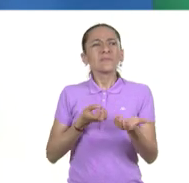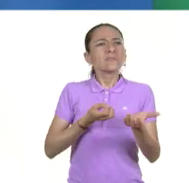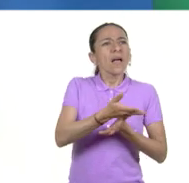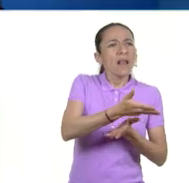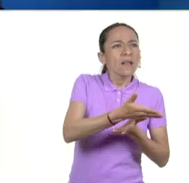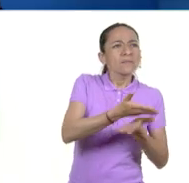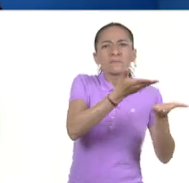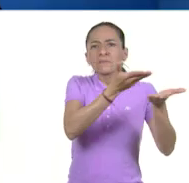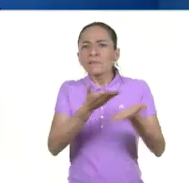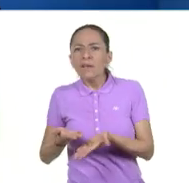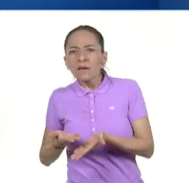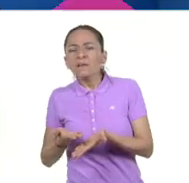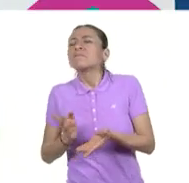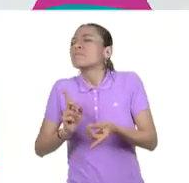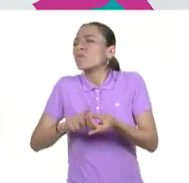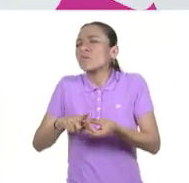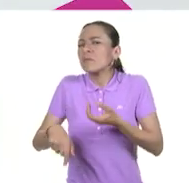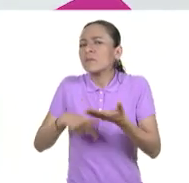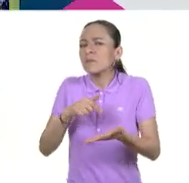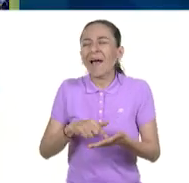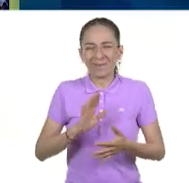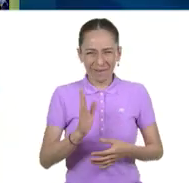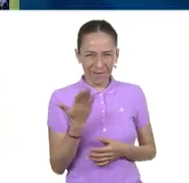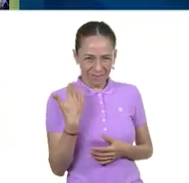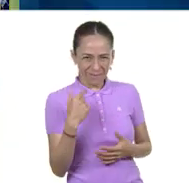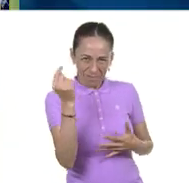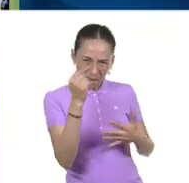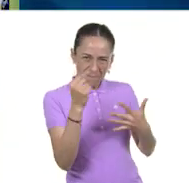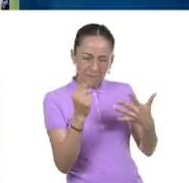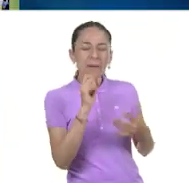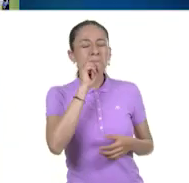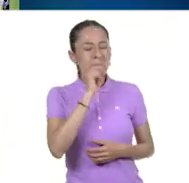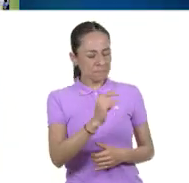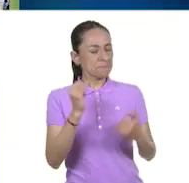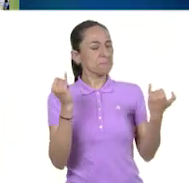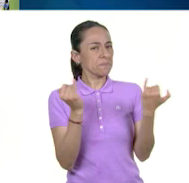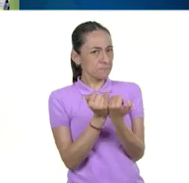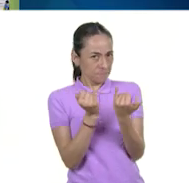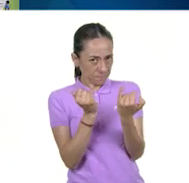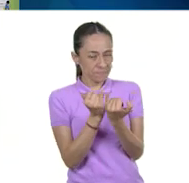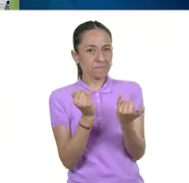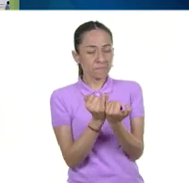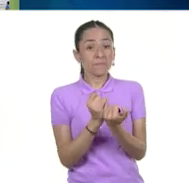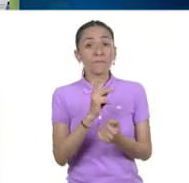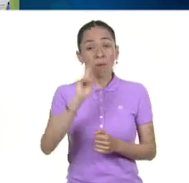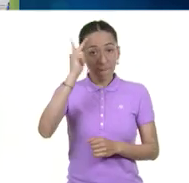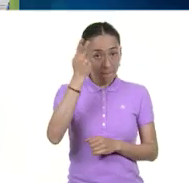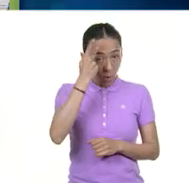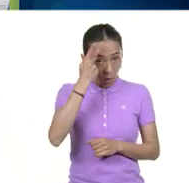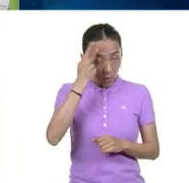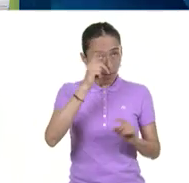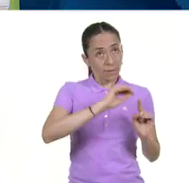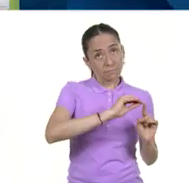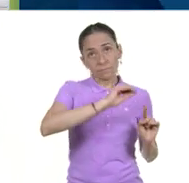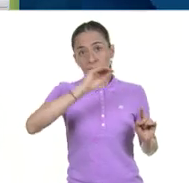Mira, además de lo que ya mencionamos, hay flujos migratorios que van de Polonia y Turquía hacia